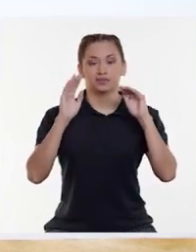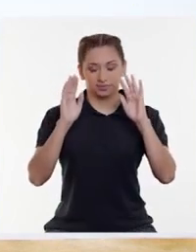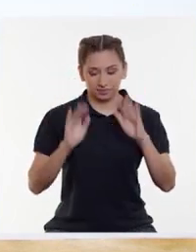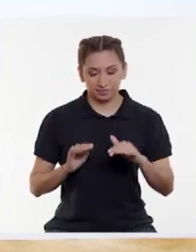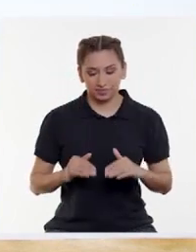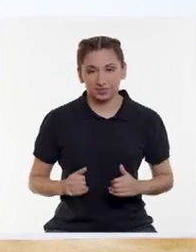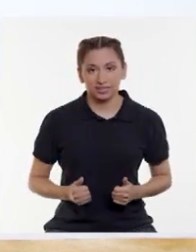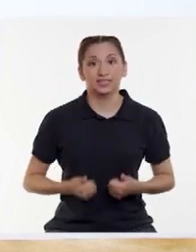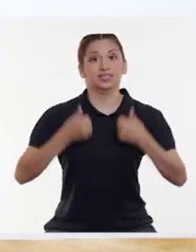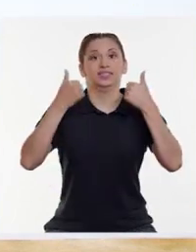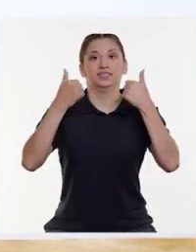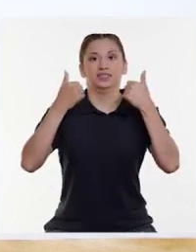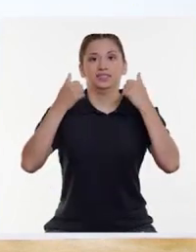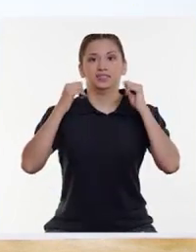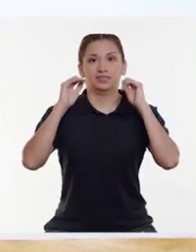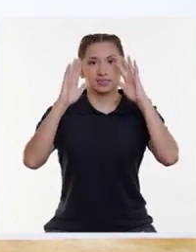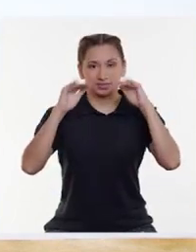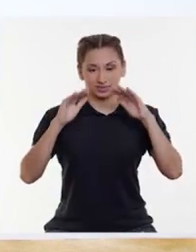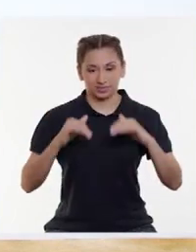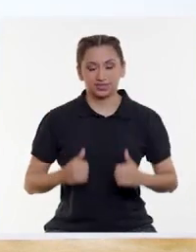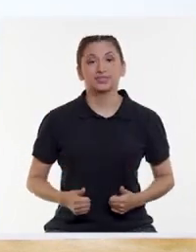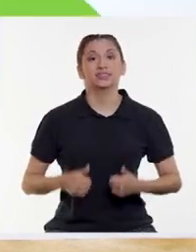Sentadilla, impulso. Vamos.